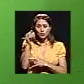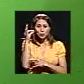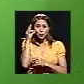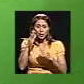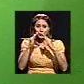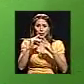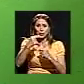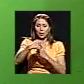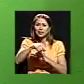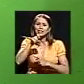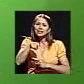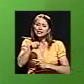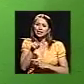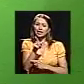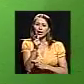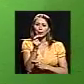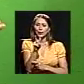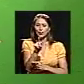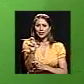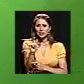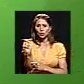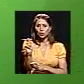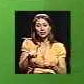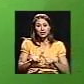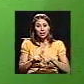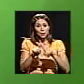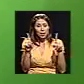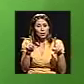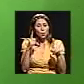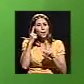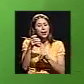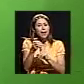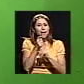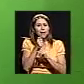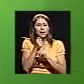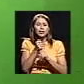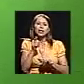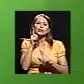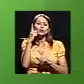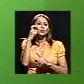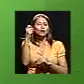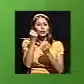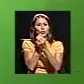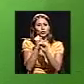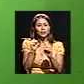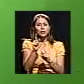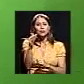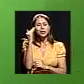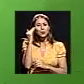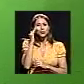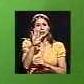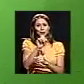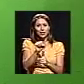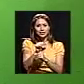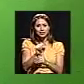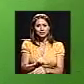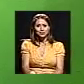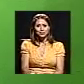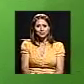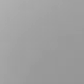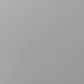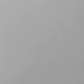necesitar con urgencia una pensión. Sin embargo, el obtenerla se convierte en un sueño imposible. Conozca su caso.